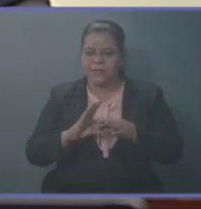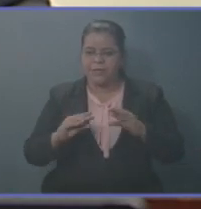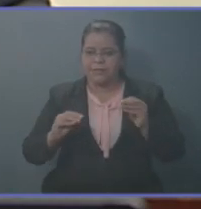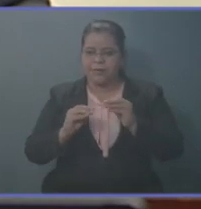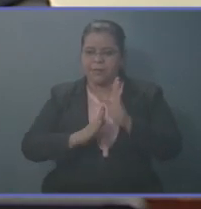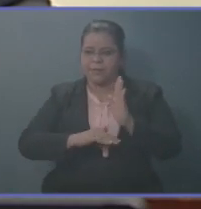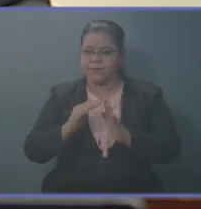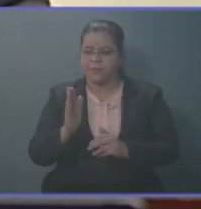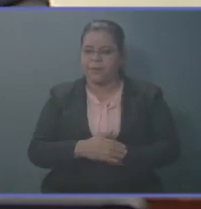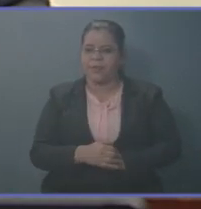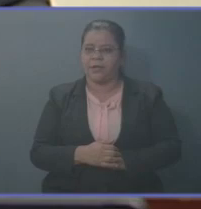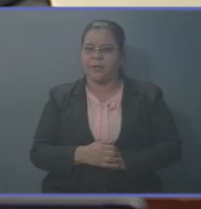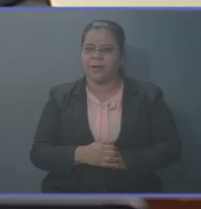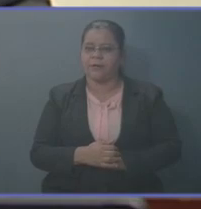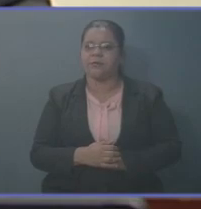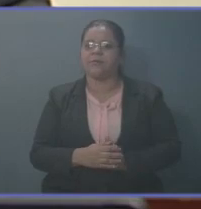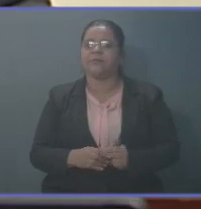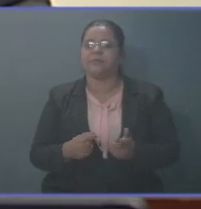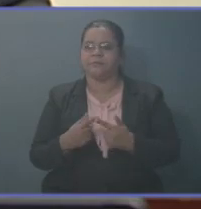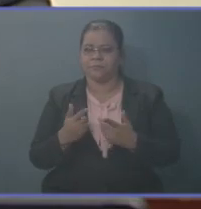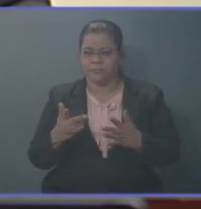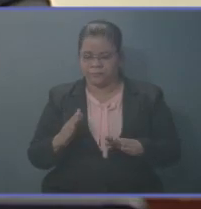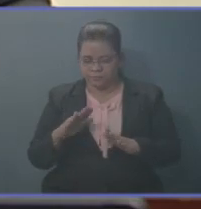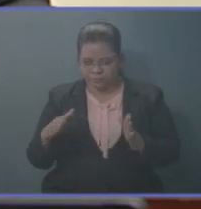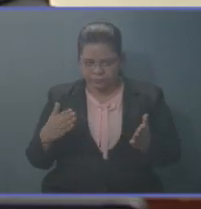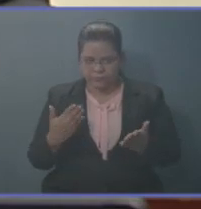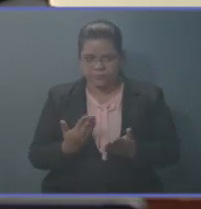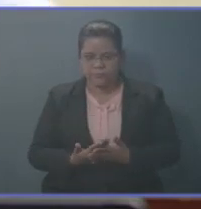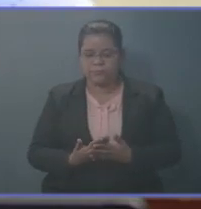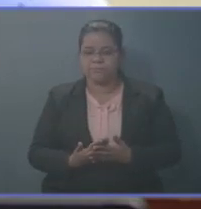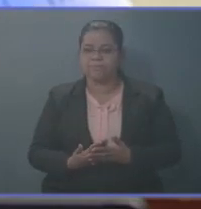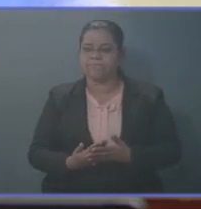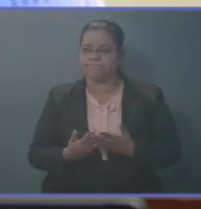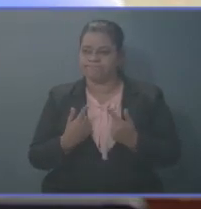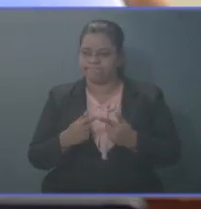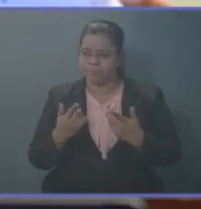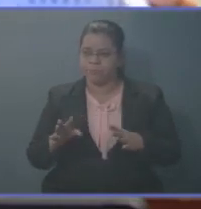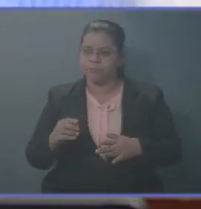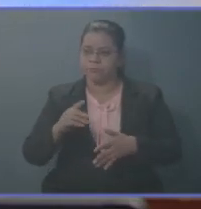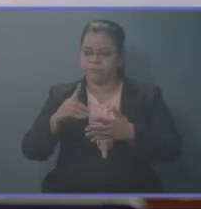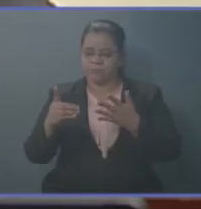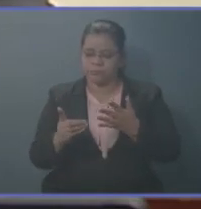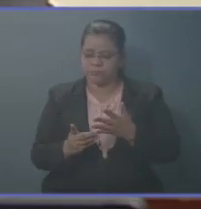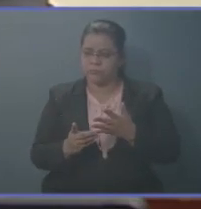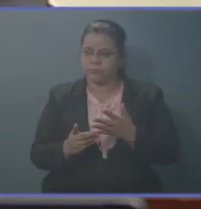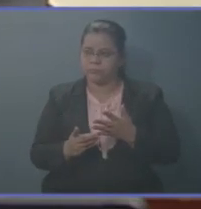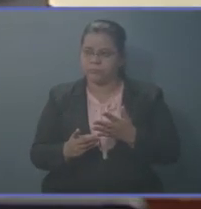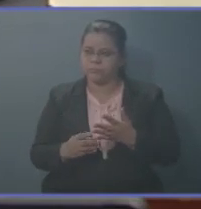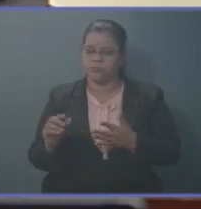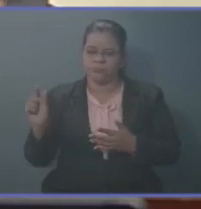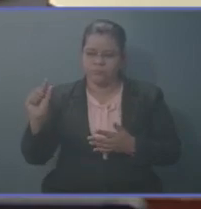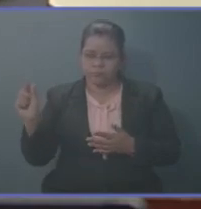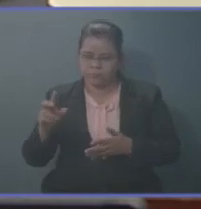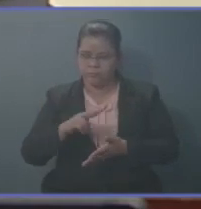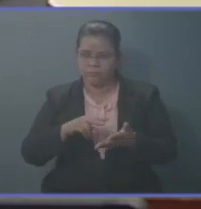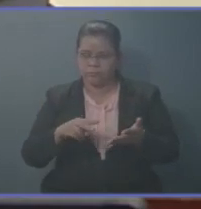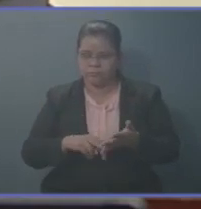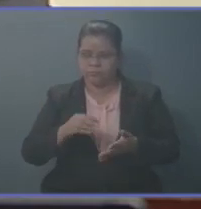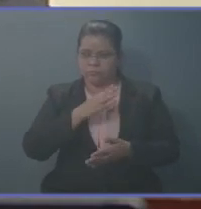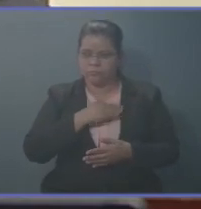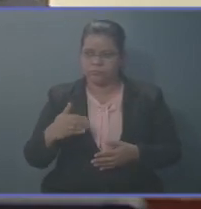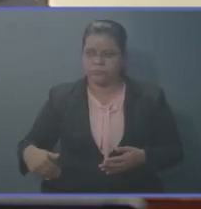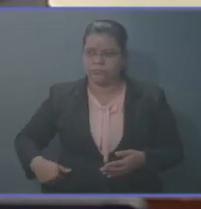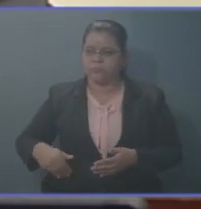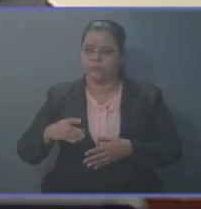pandemia COVID-19, para lo cual anexamos el proyecto de decreto, que con su venia le daré lectura, señor